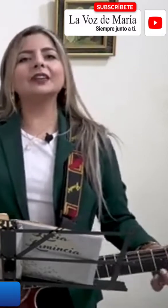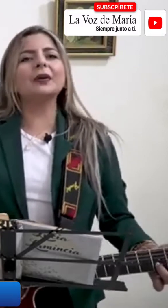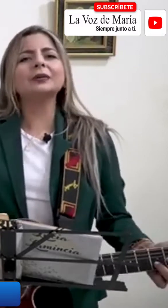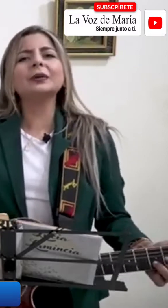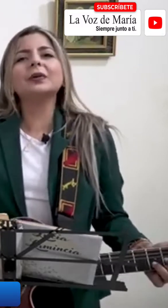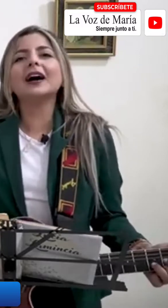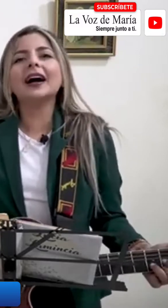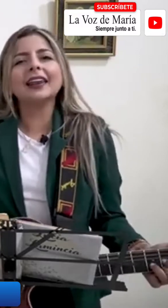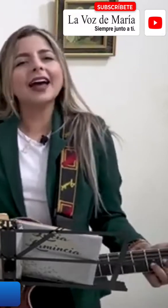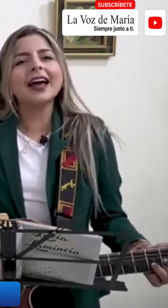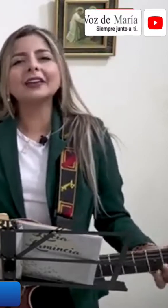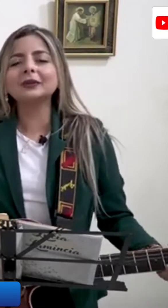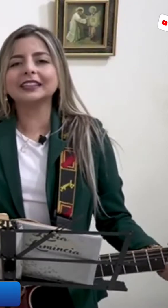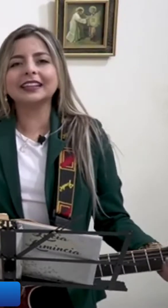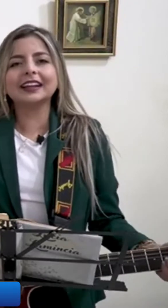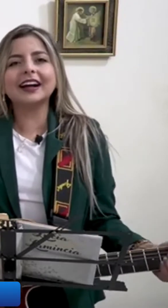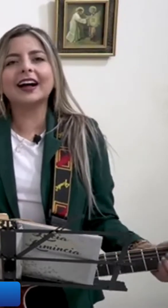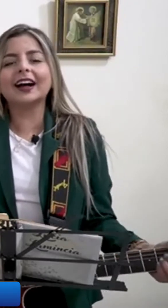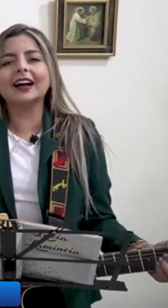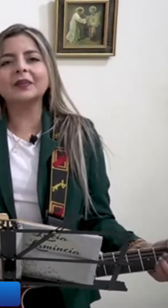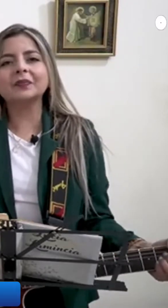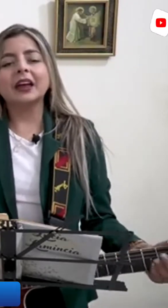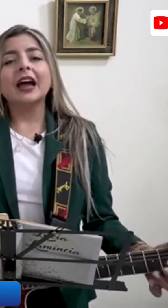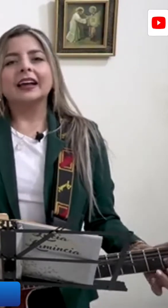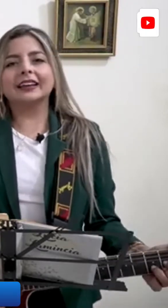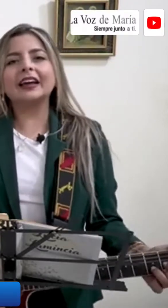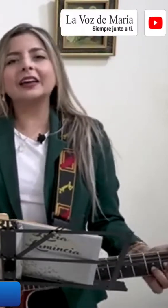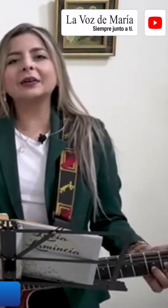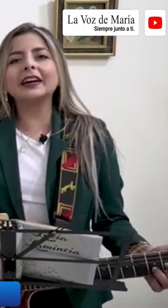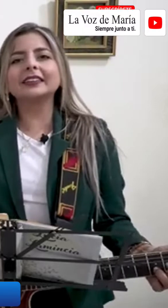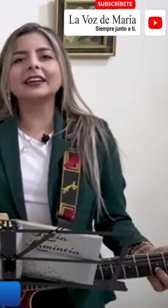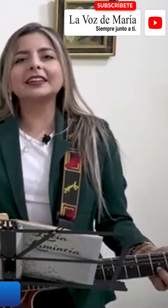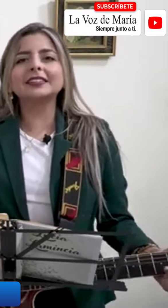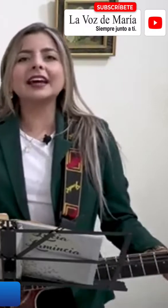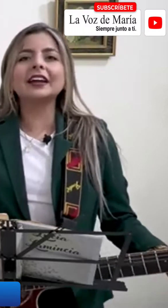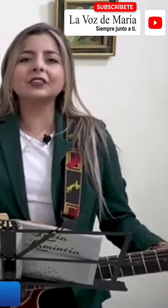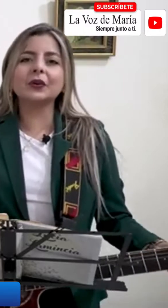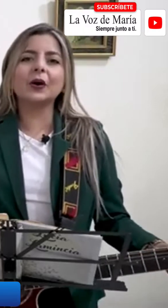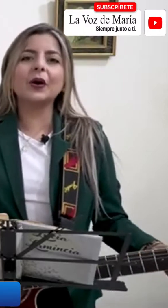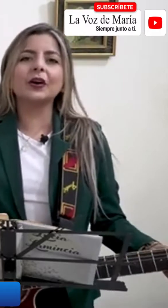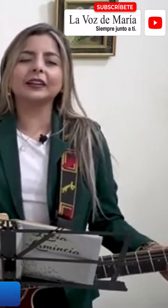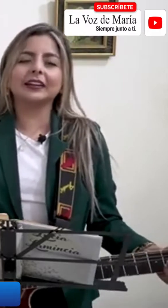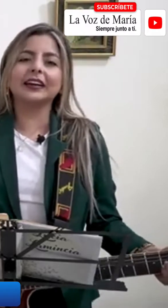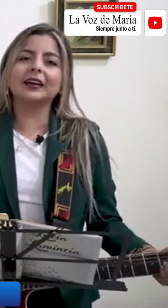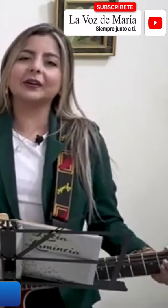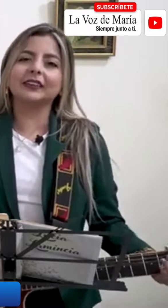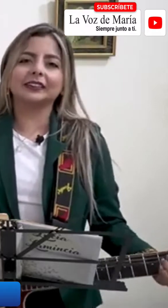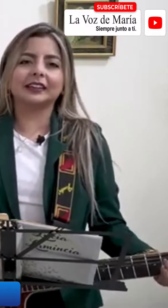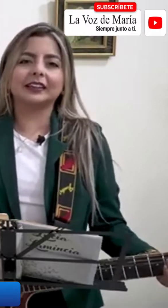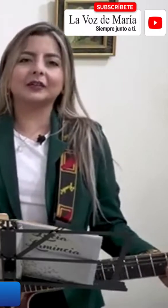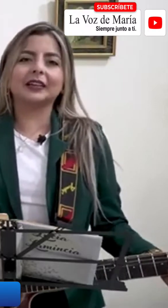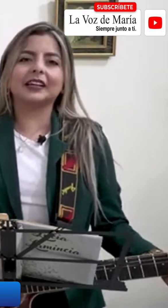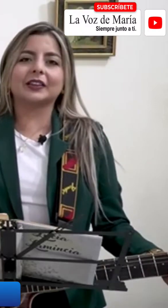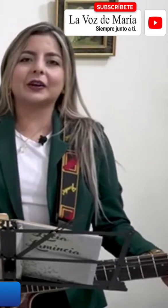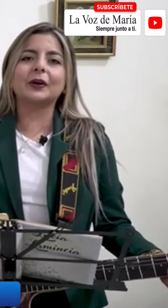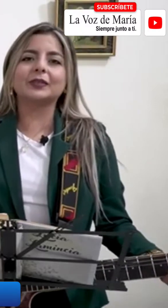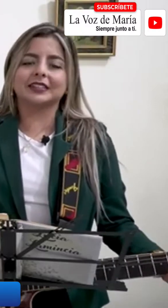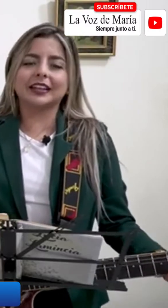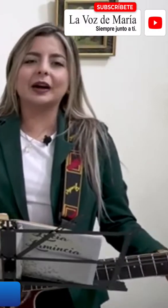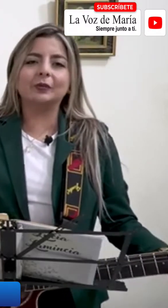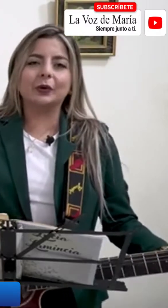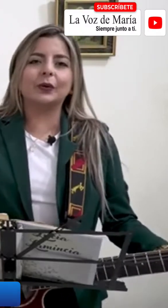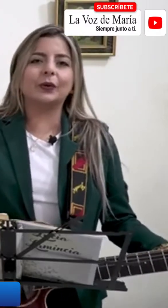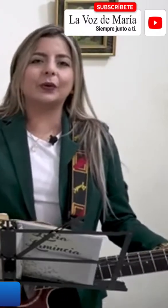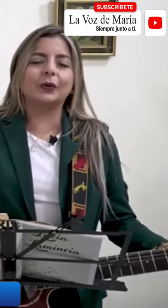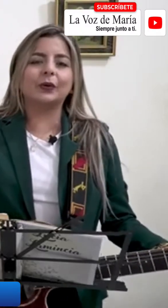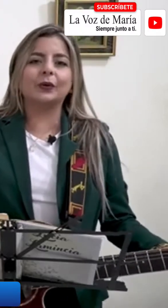Aleluya, aleluya, aleluya. Creo en ti, Señor, creo en ti, mi Dios